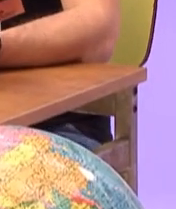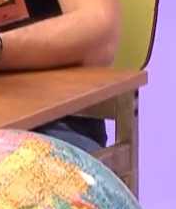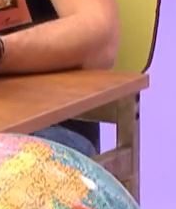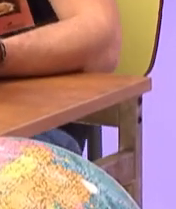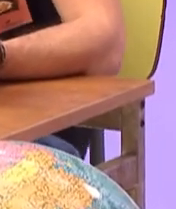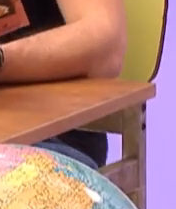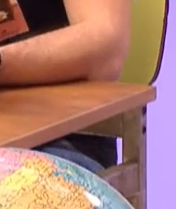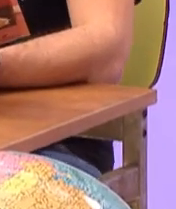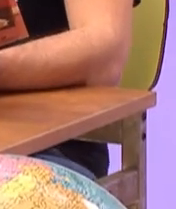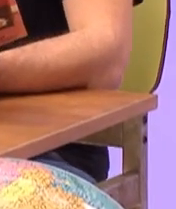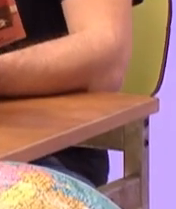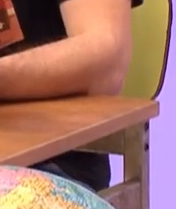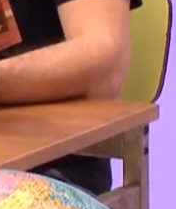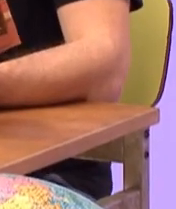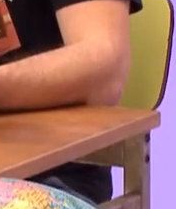Del otro lado,